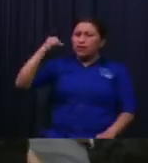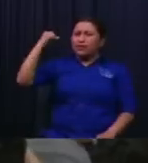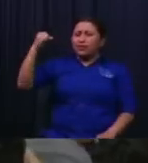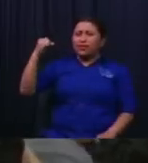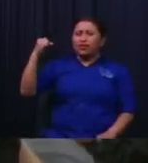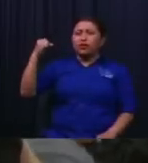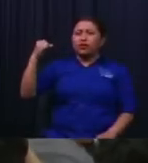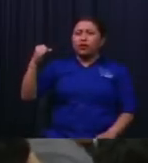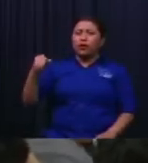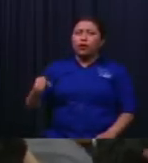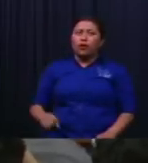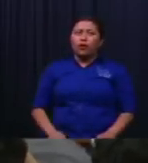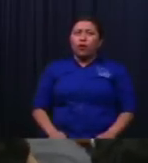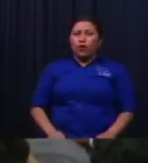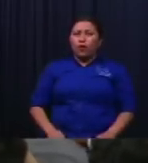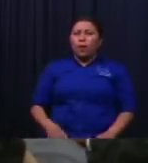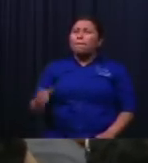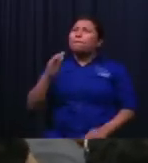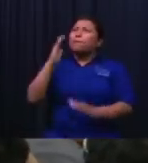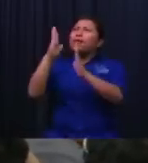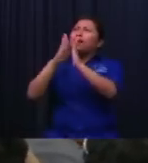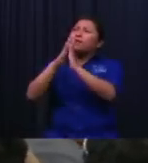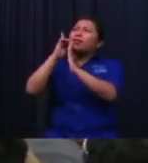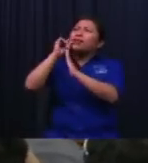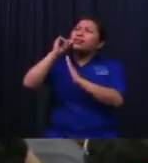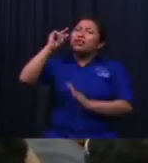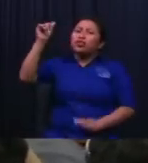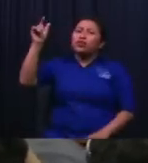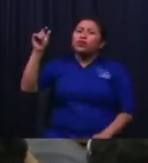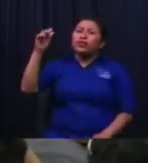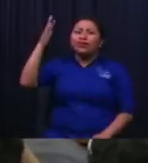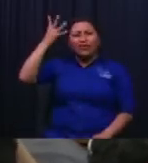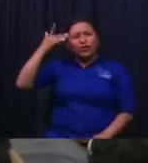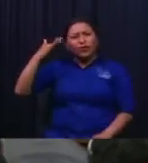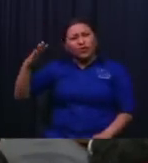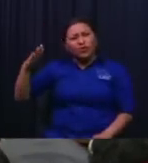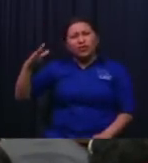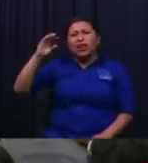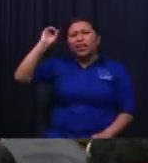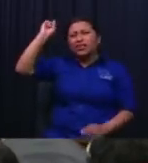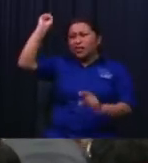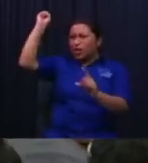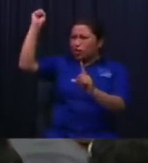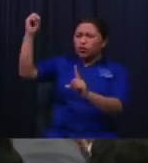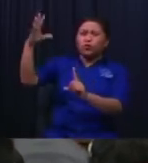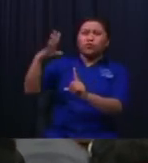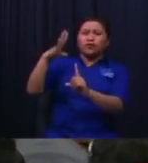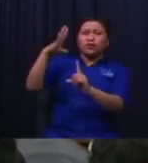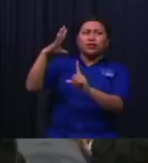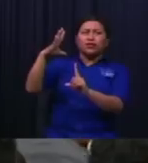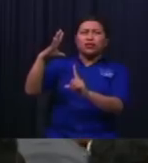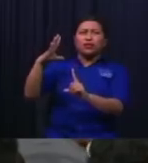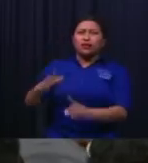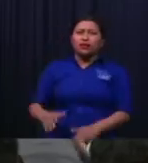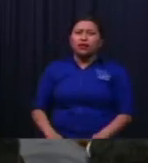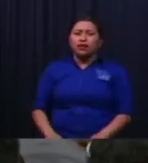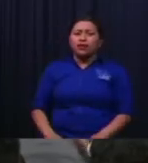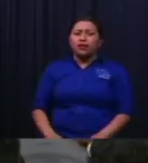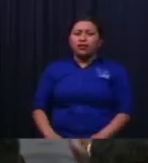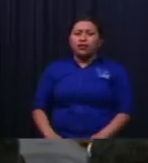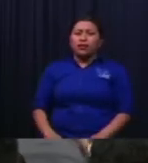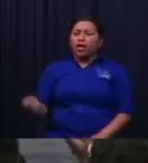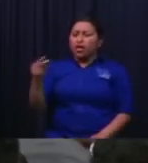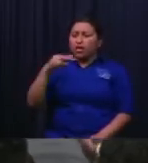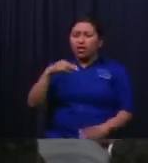en gloria, de poder en poder, hasta ver a Dios en Sion. De aquí no nos vamos, hermano, hasta dar la talla en el